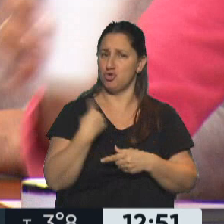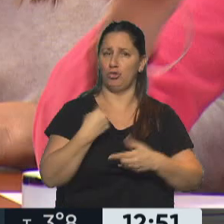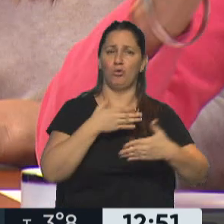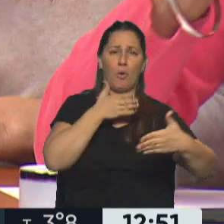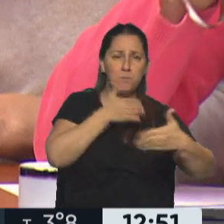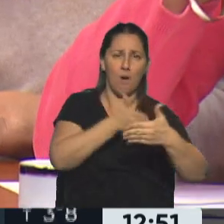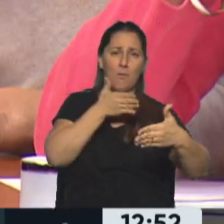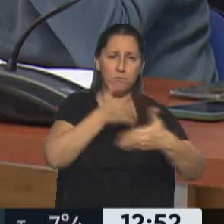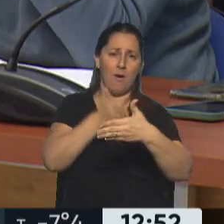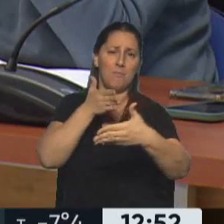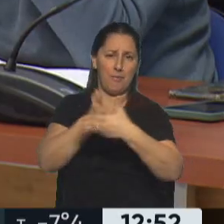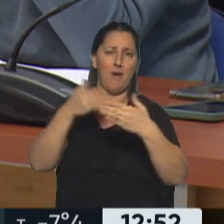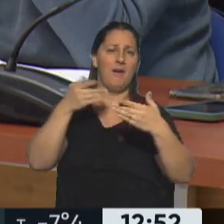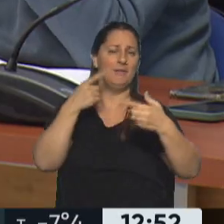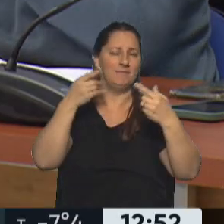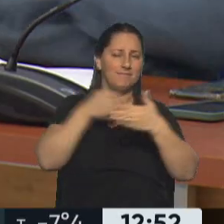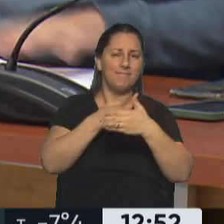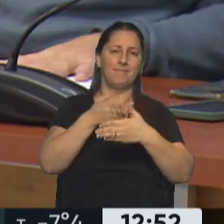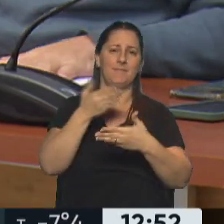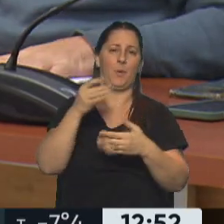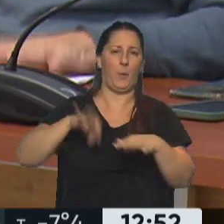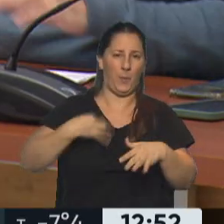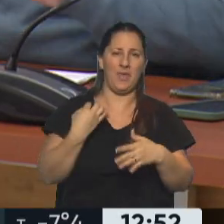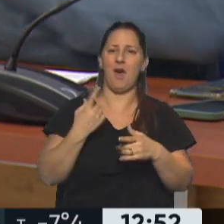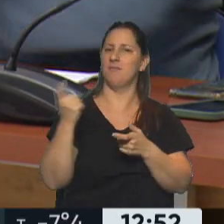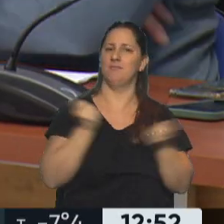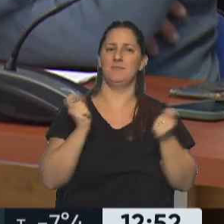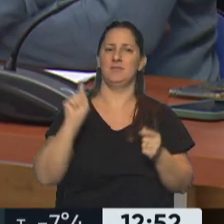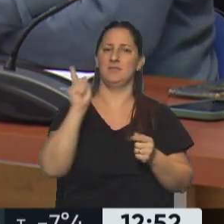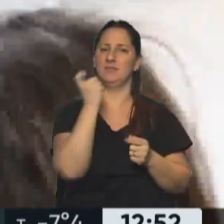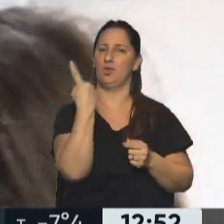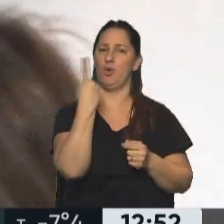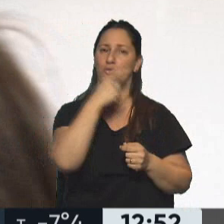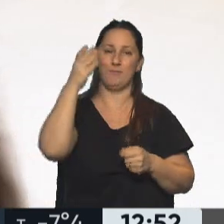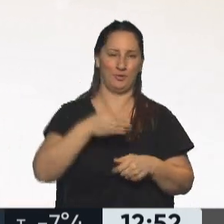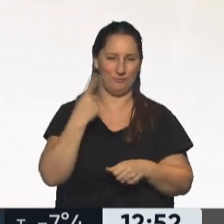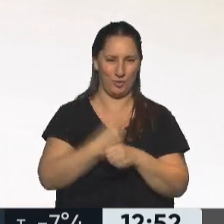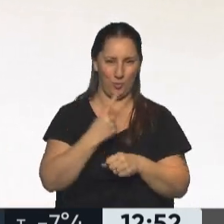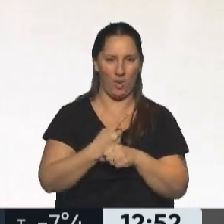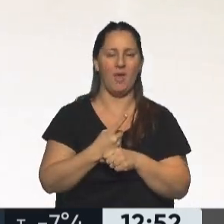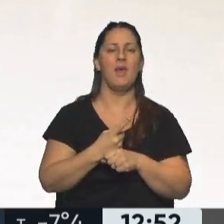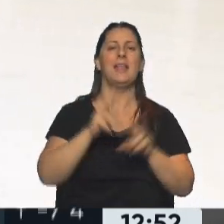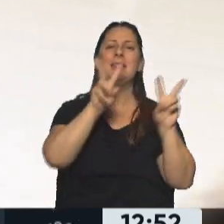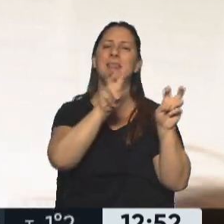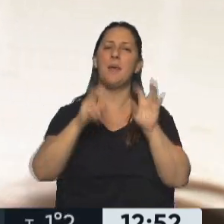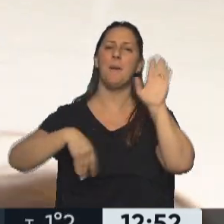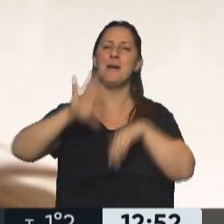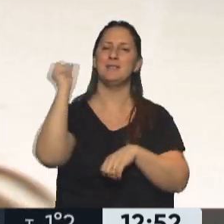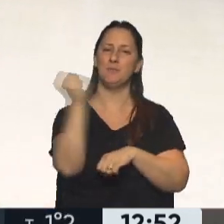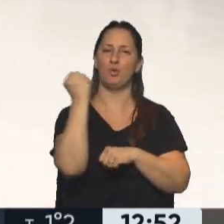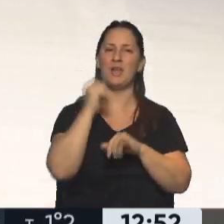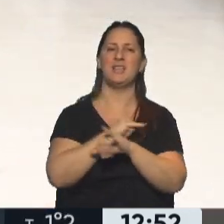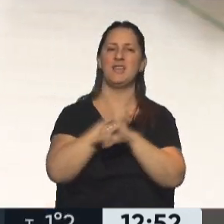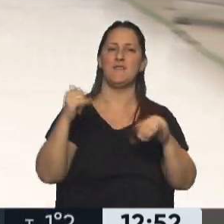las personas con discapacidad que limitan una vida plenamente autónoma. Matías, quedó pendiente. A ver, ¿cuáles fueron los ejes principales de este informe que